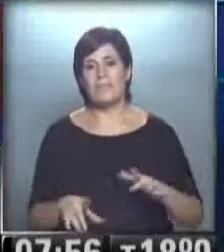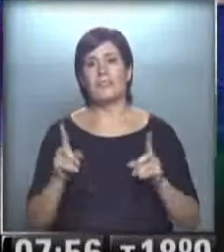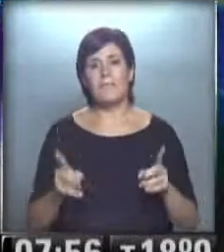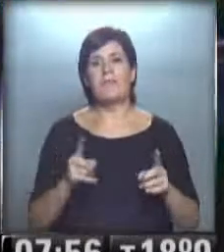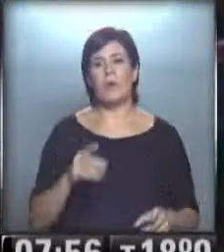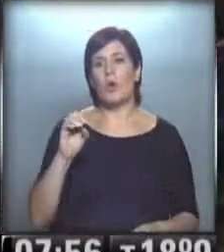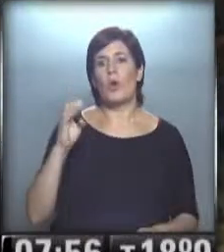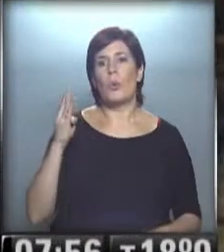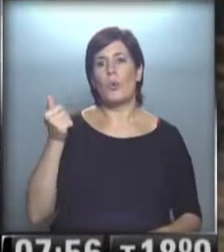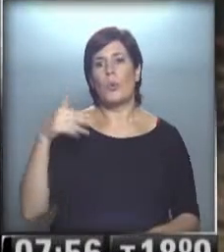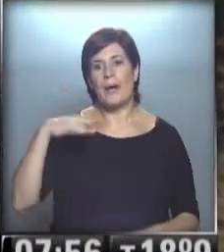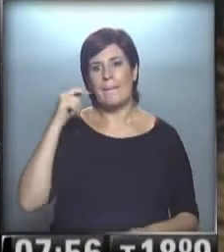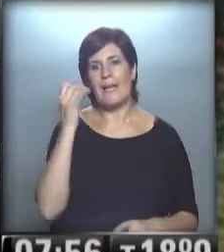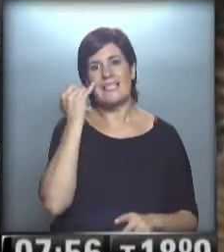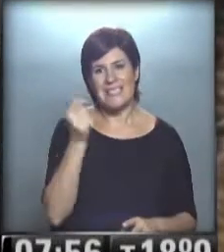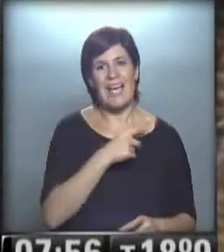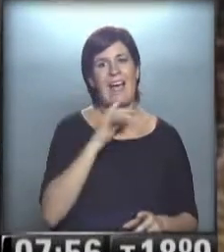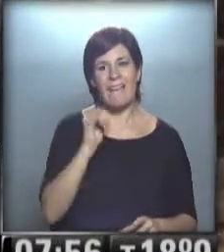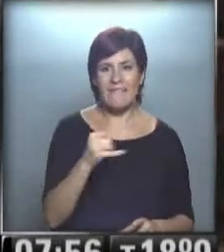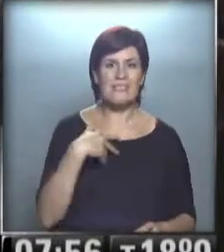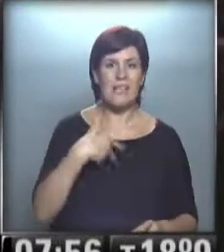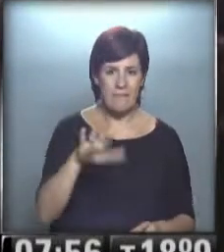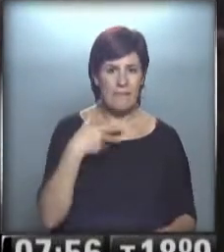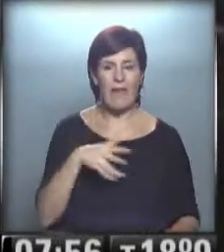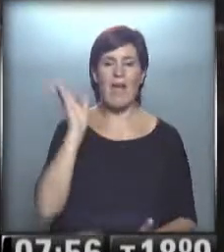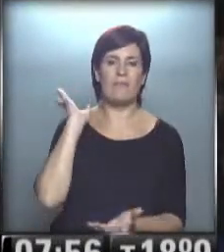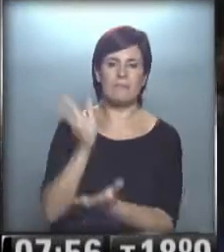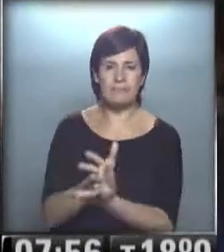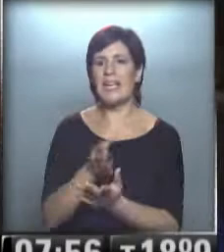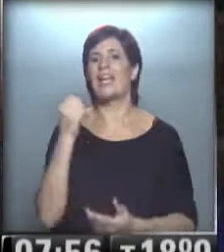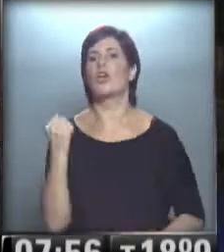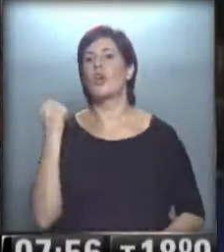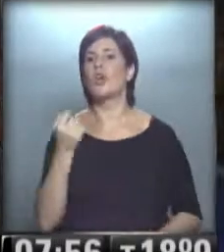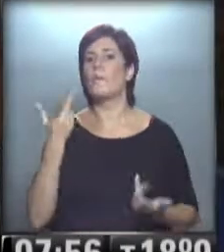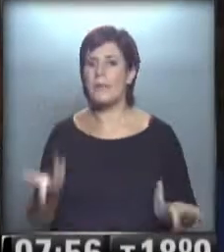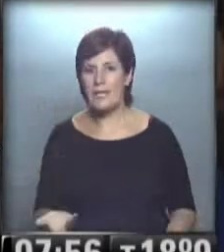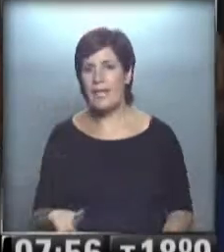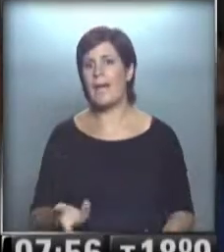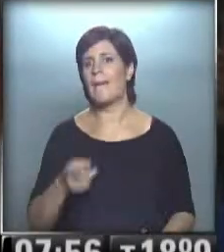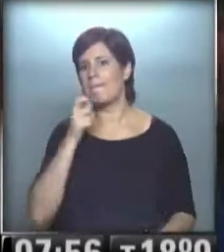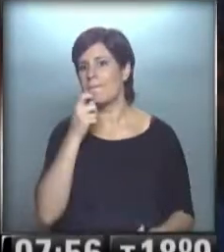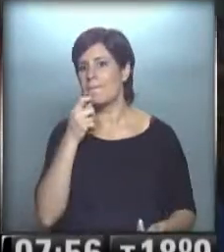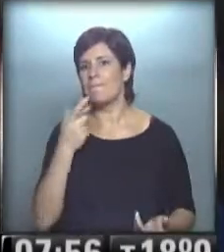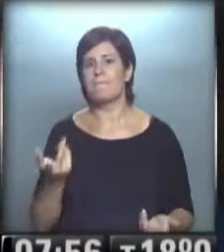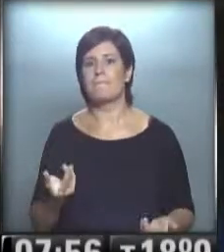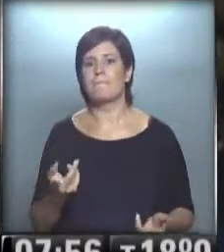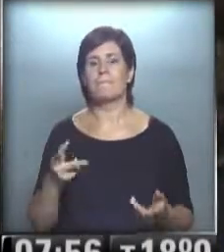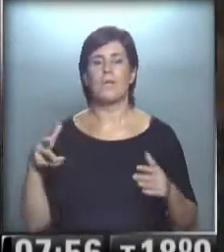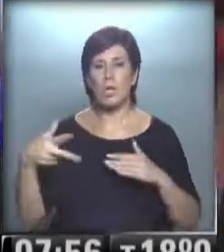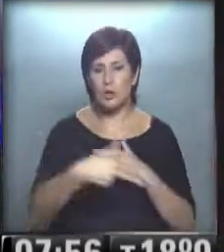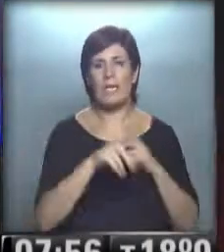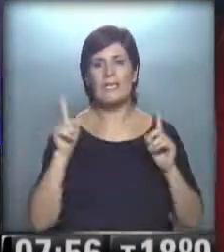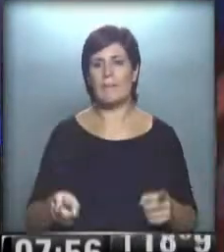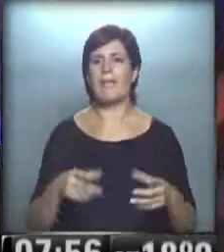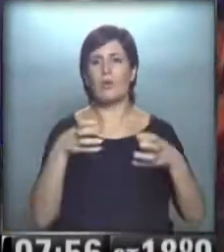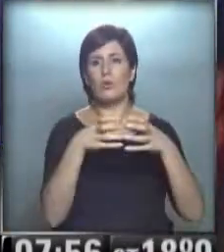con sanciones económicas, con la amenaza de sacar a la Federación Rusa del G8, toda una situación